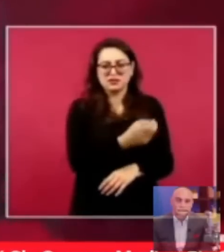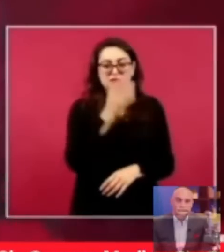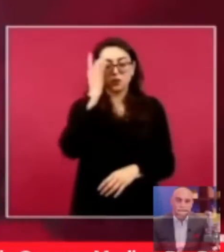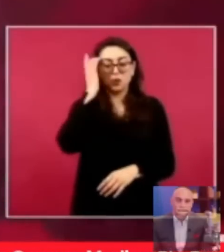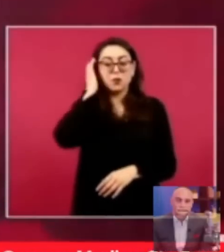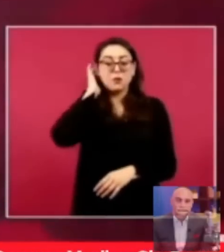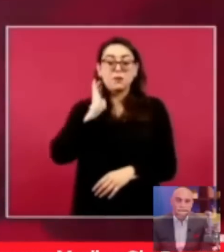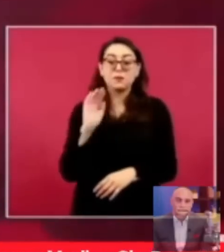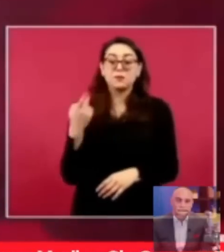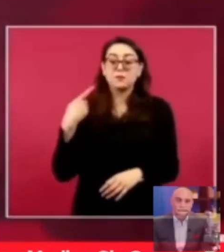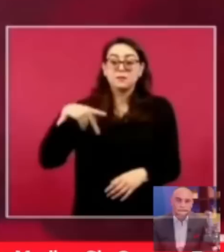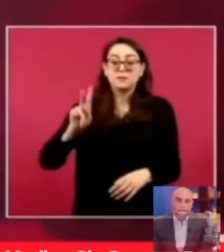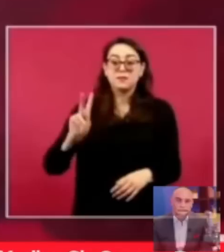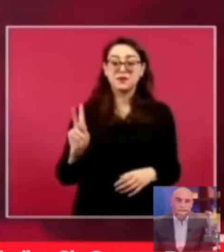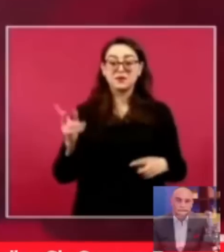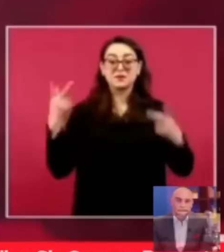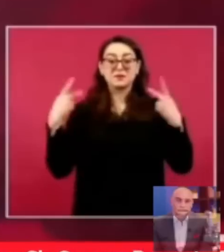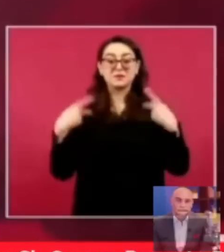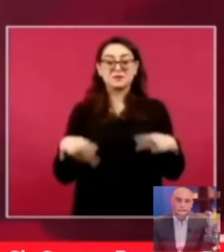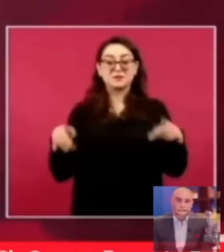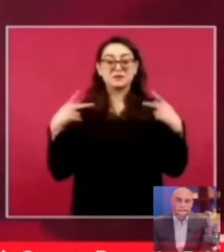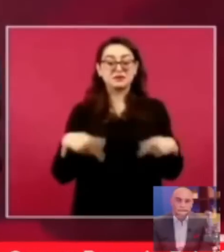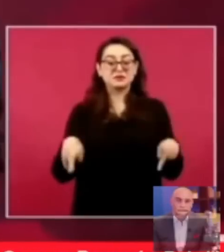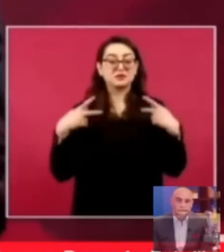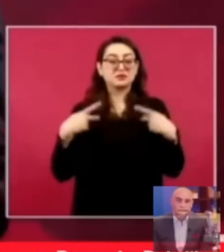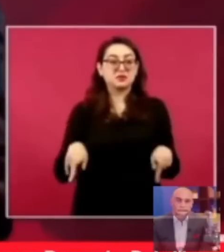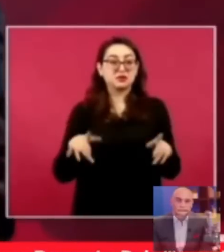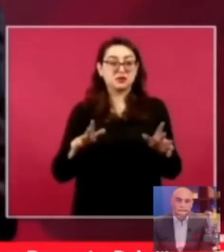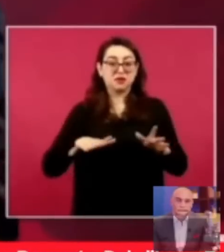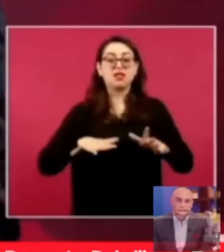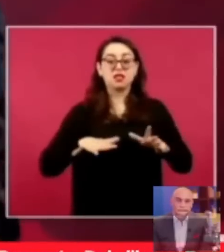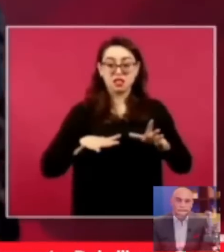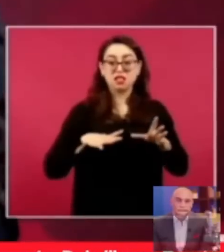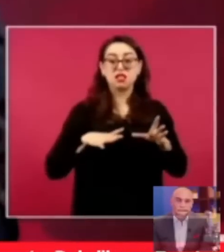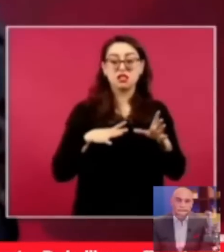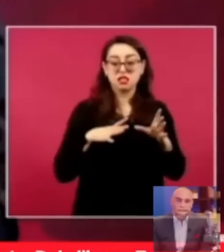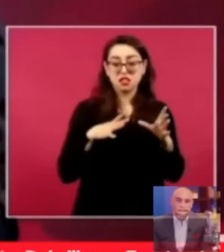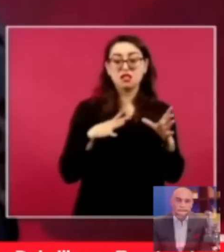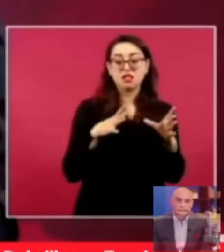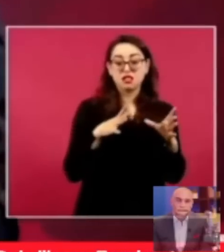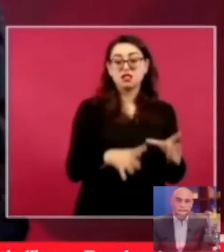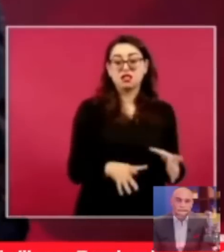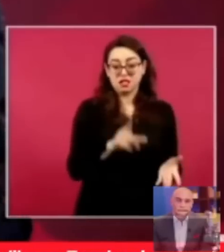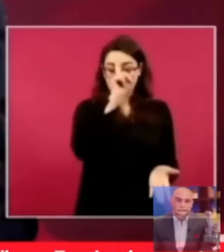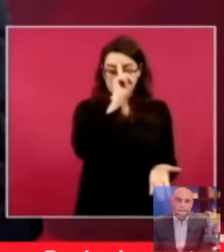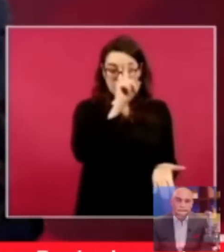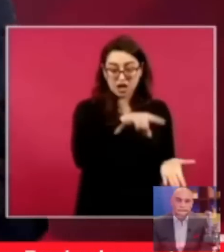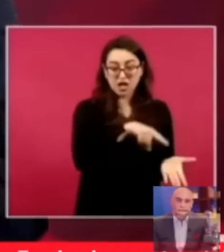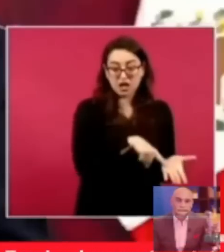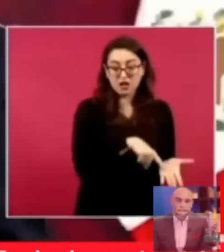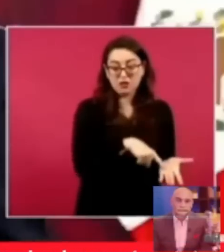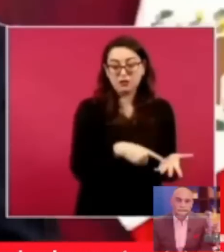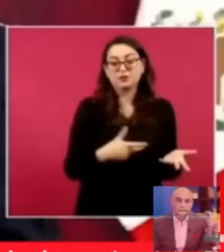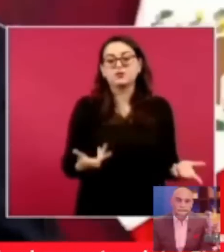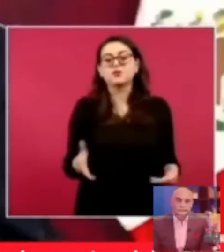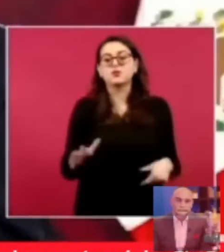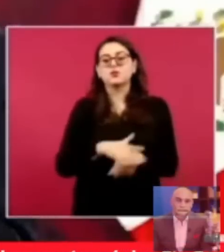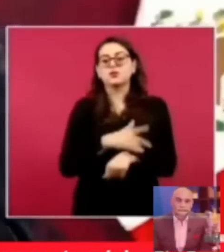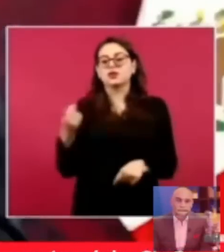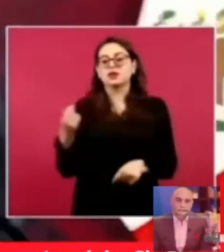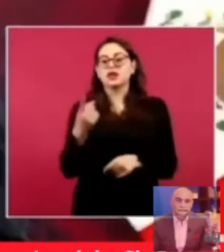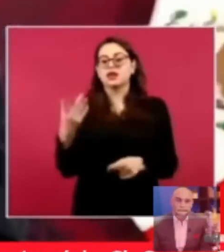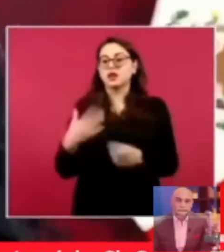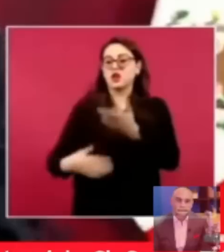que tiene ganas que les digan mentiras acerca de nosotros que le sigan